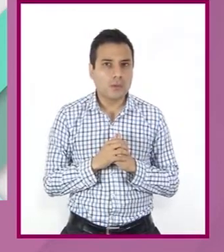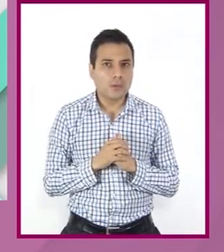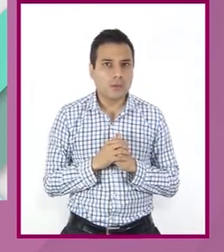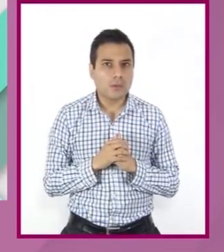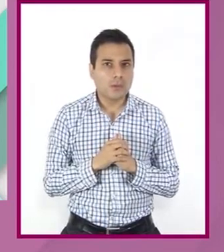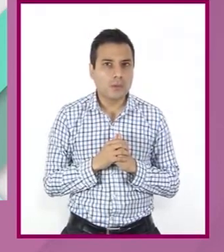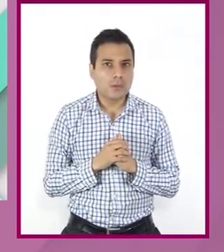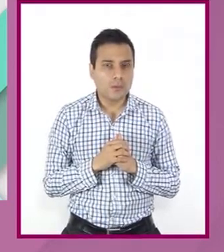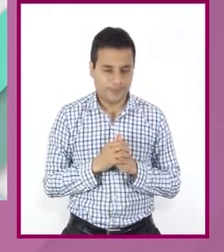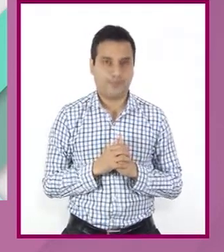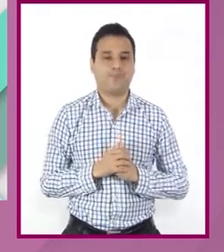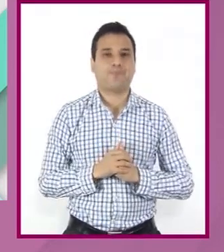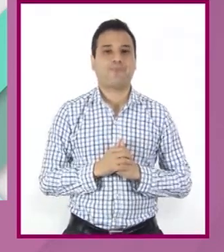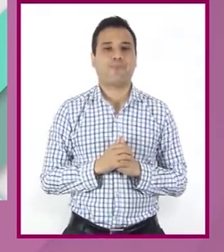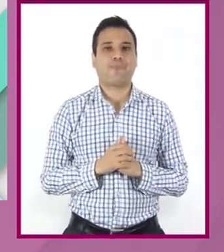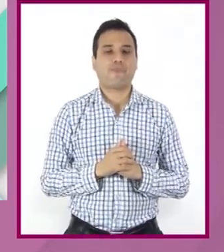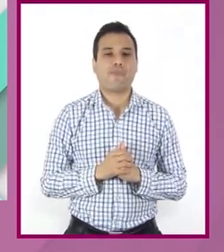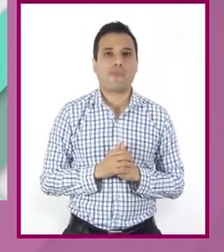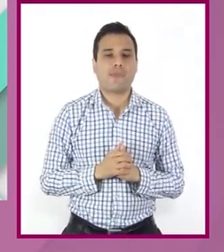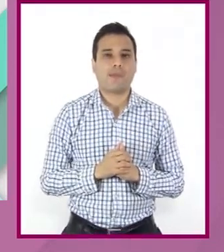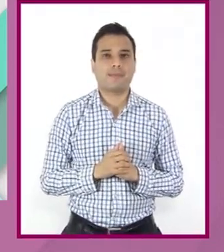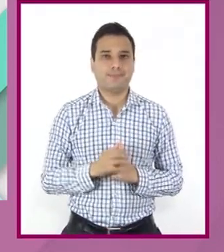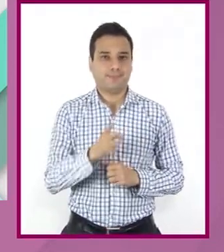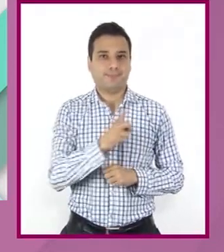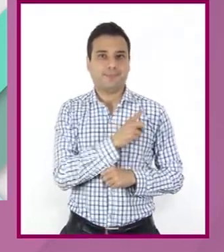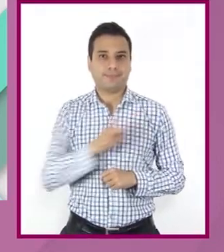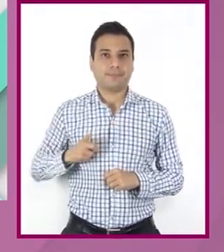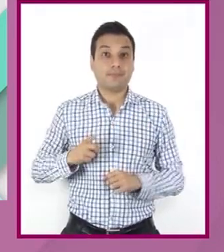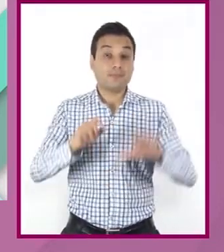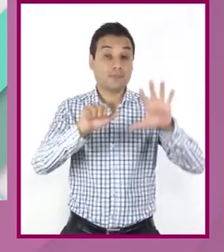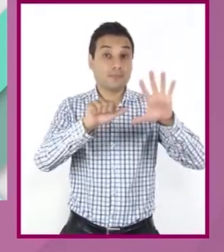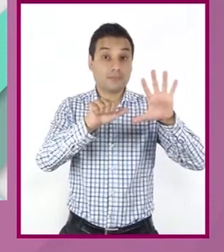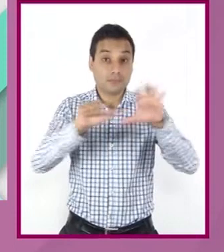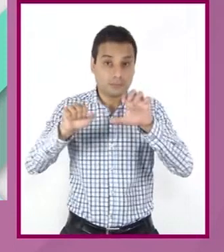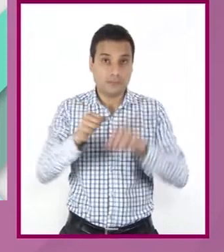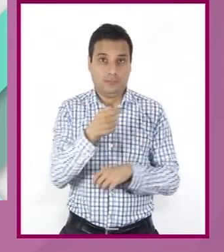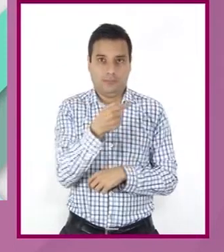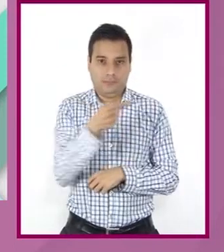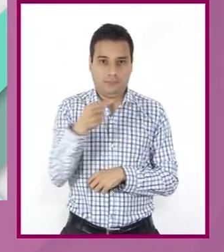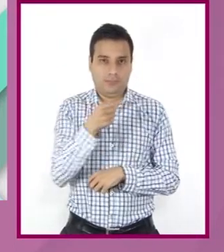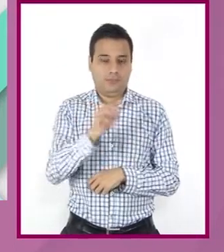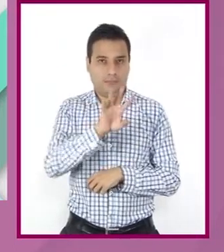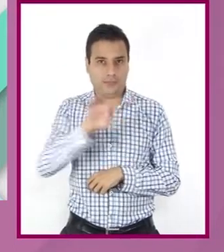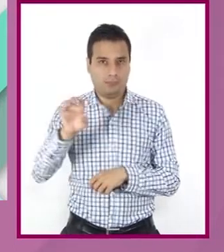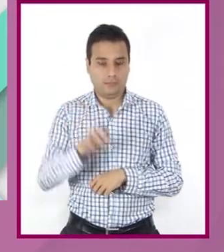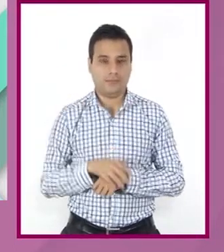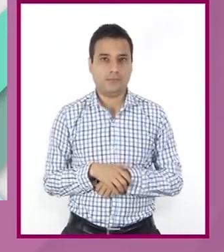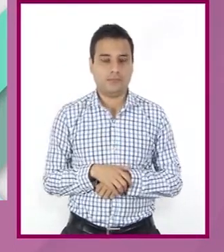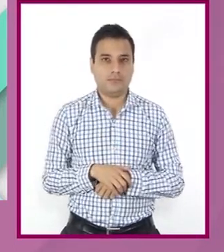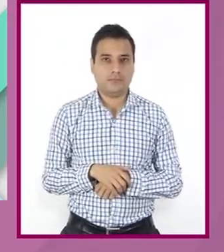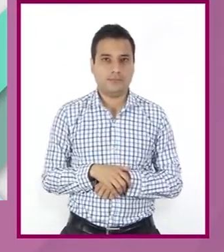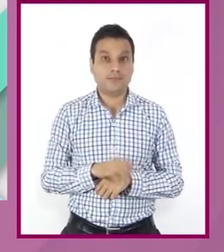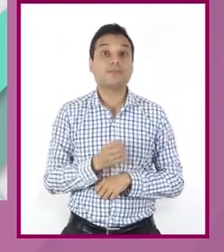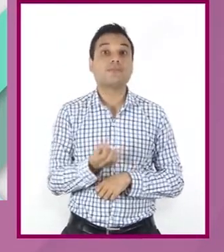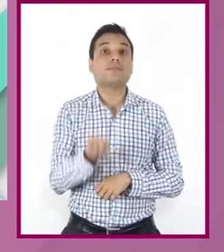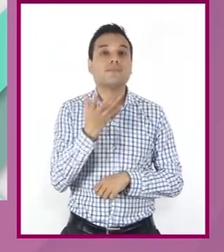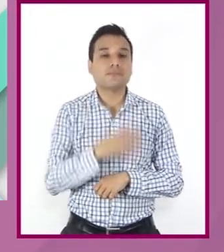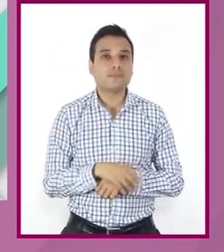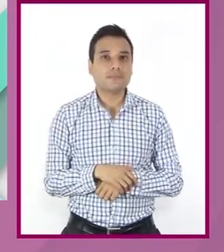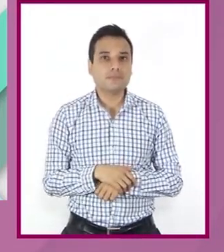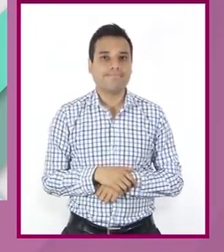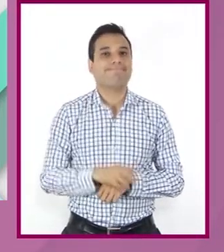Para conocer este dato, profesor, debemos restar 600 metros menos 400 metros. Esto nos da como